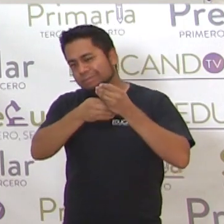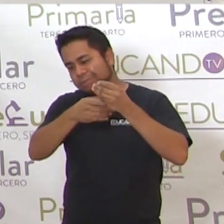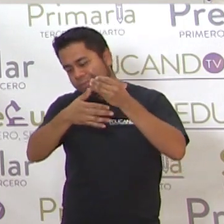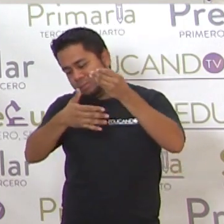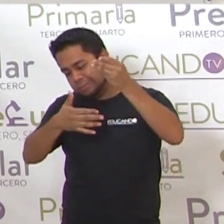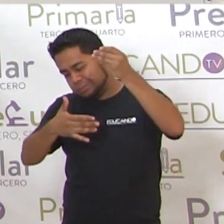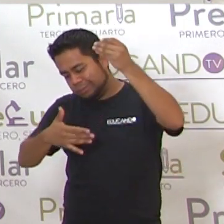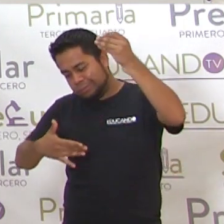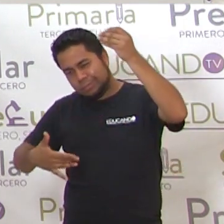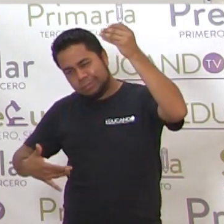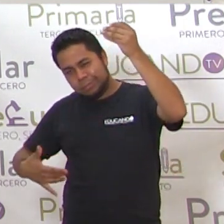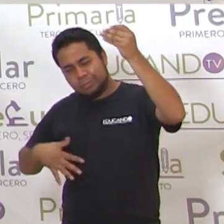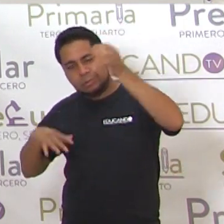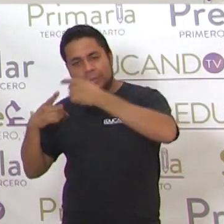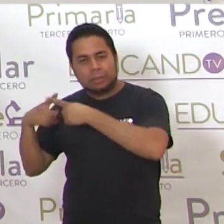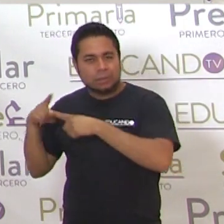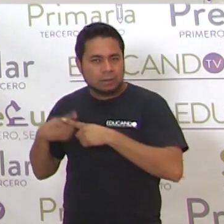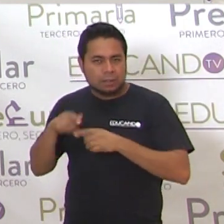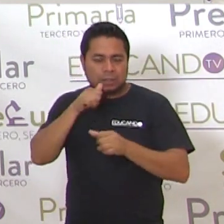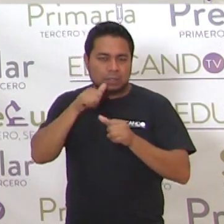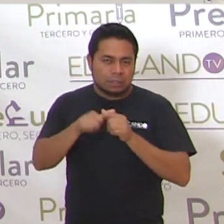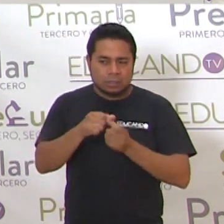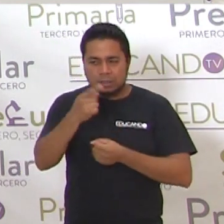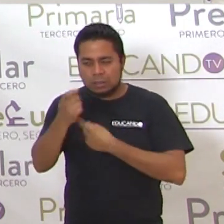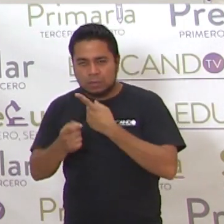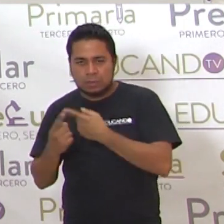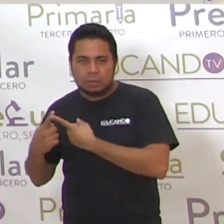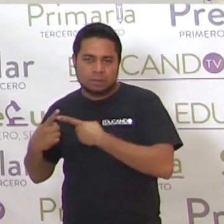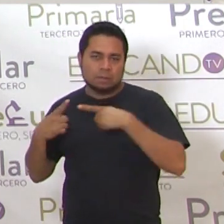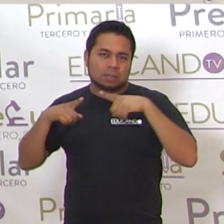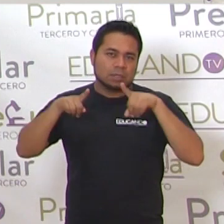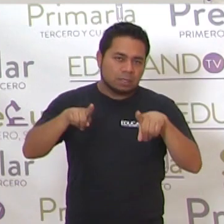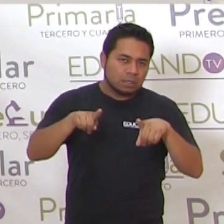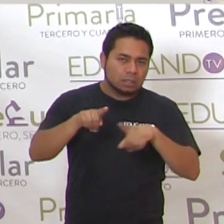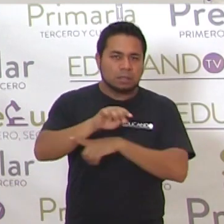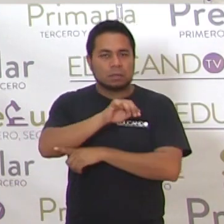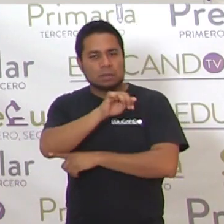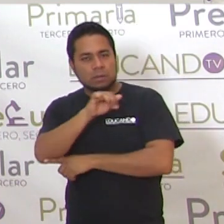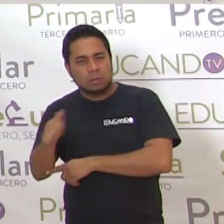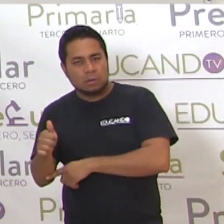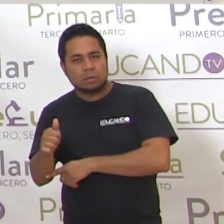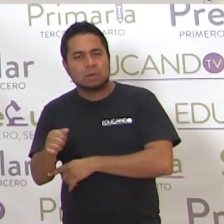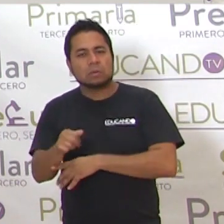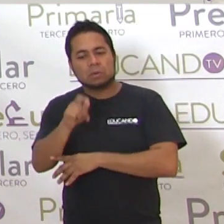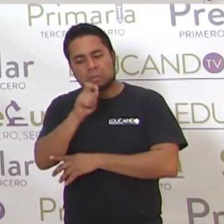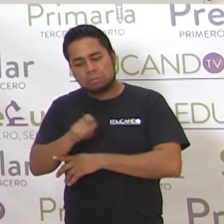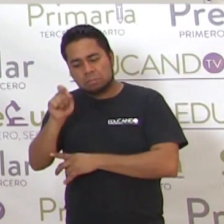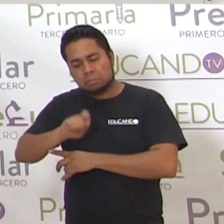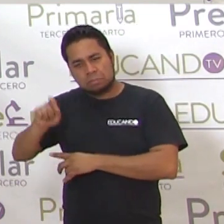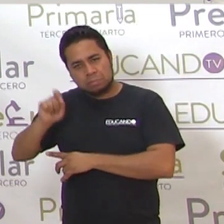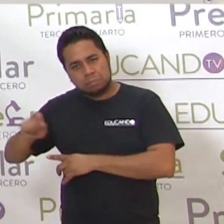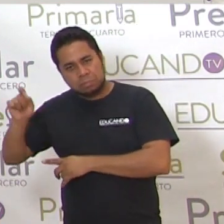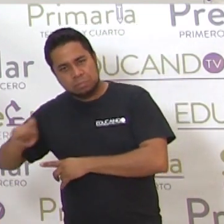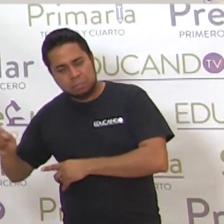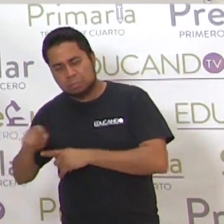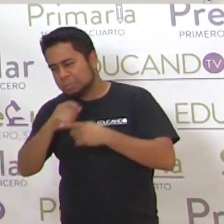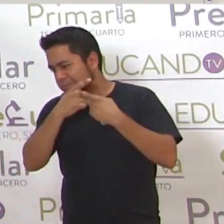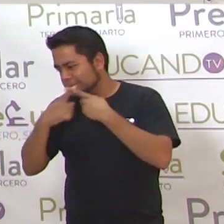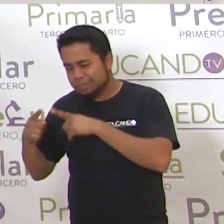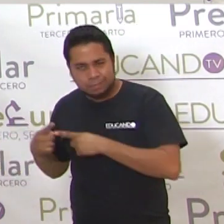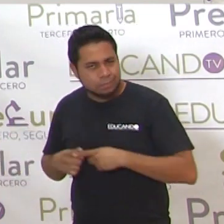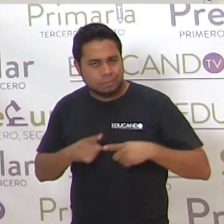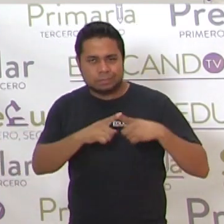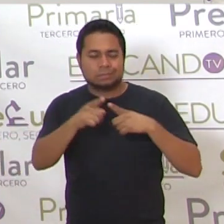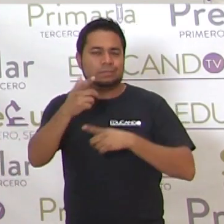tipos de letra vienen algunas van a ser diferentes algunas van a ser cursi vas de muchos tipos bien